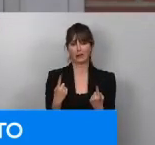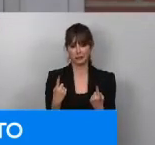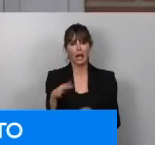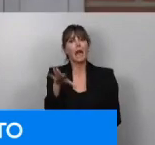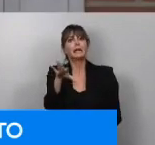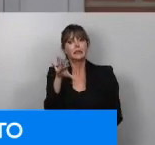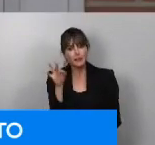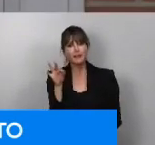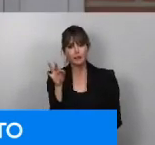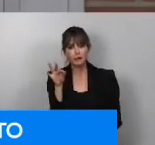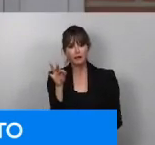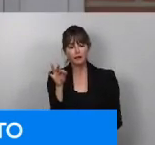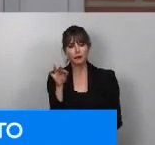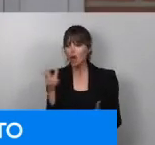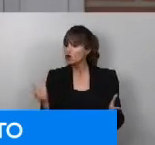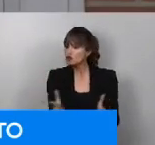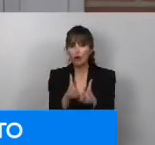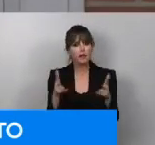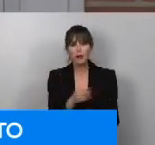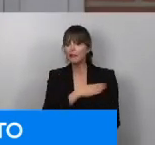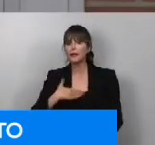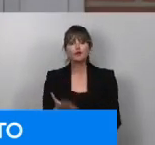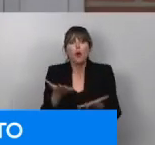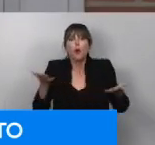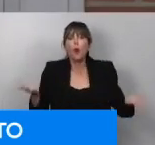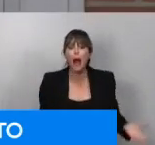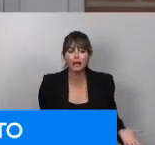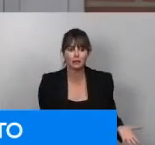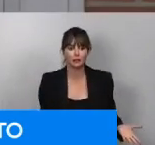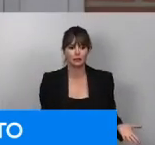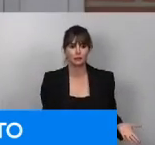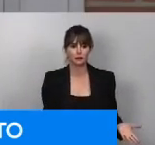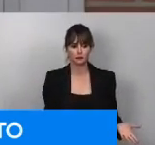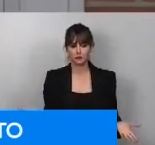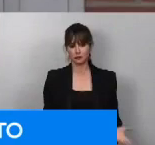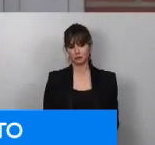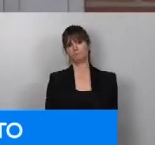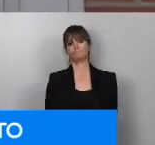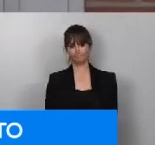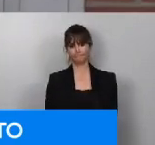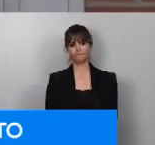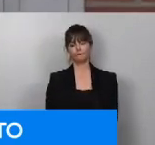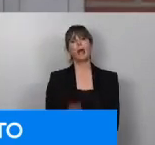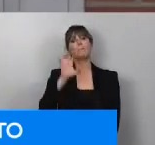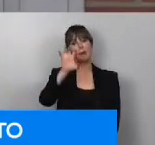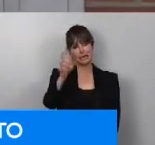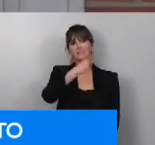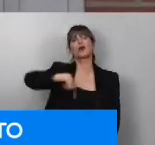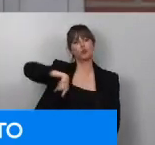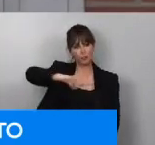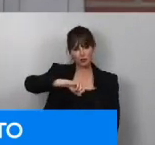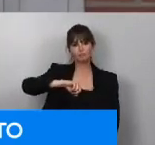decidir qué tipo de sociedad queremos ser y creo que nuestro país